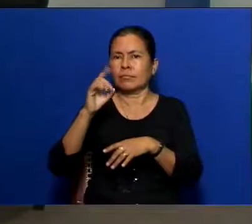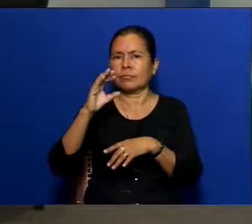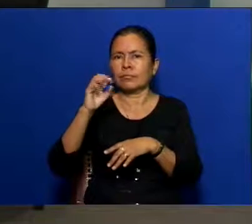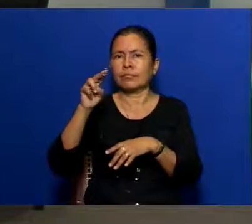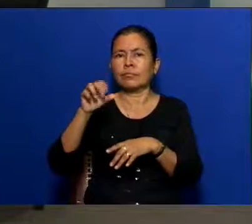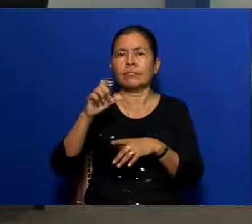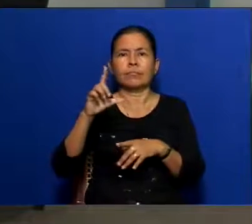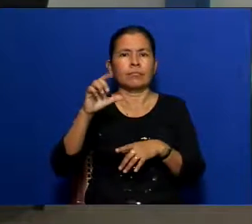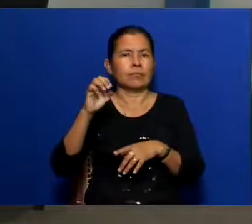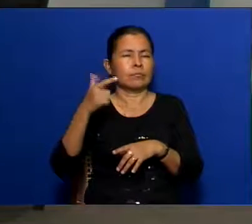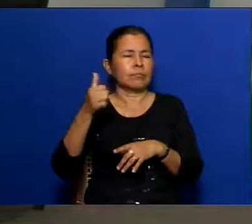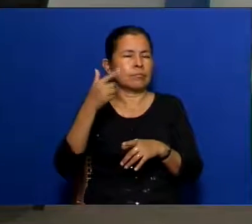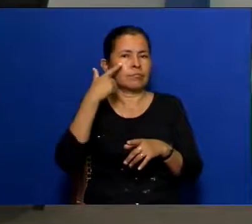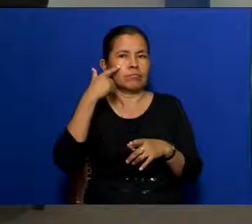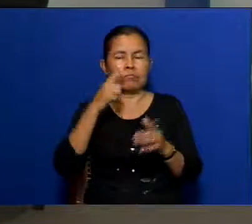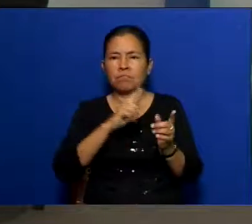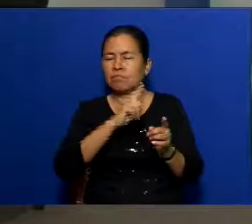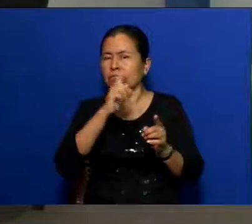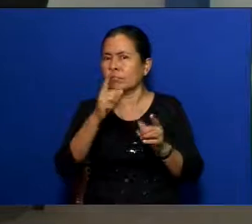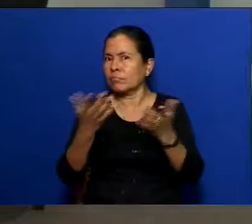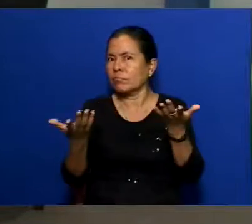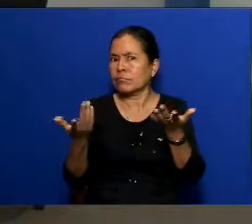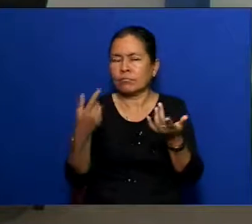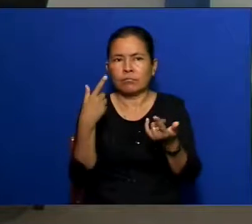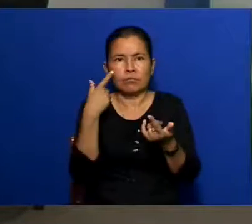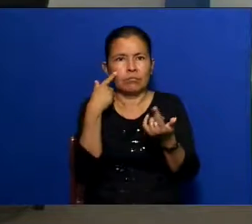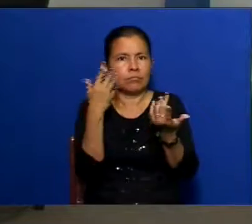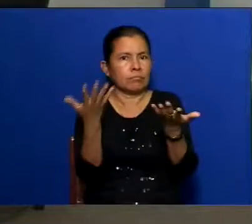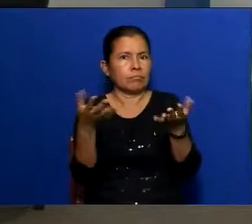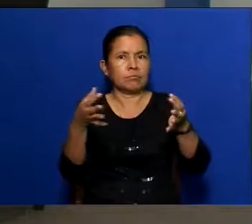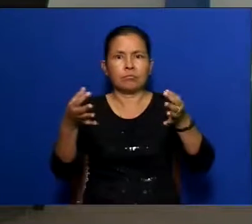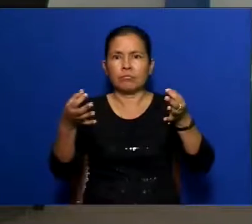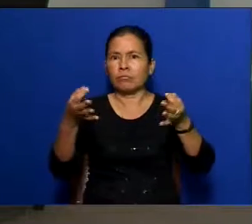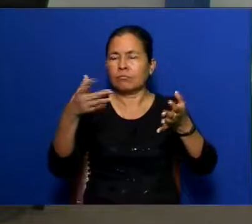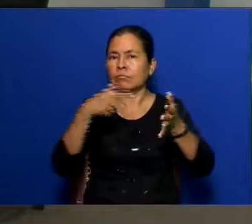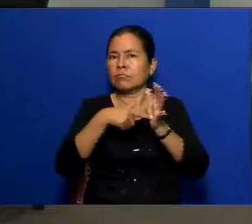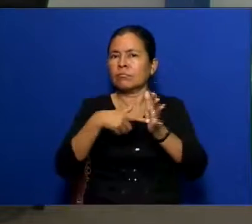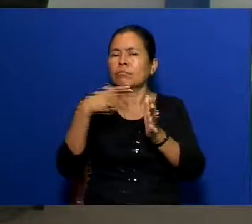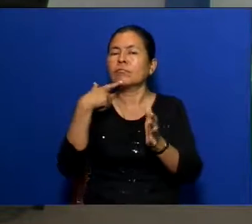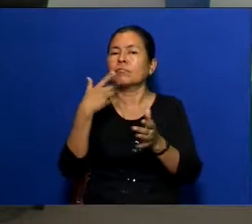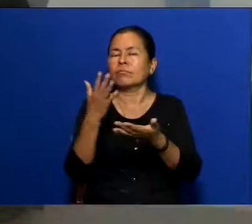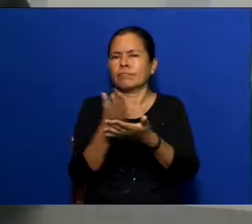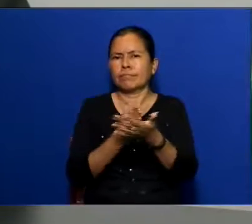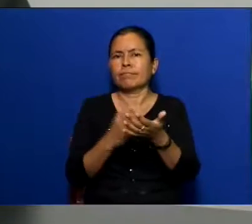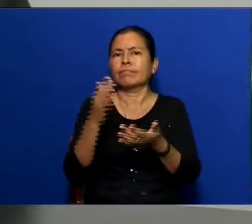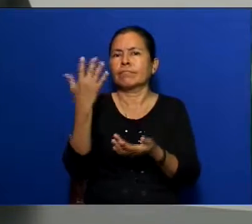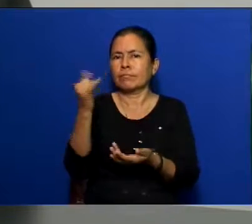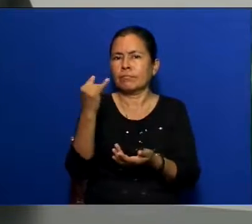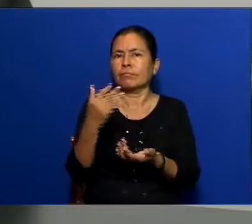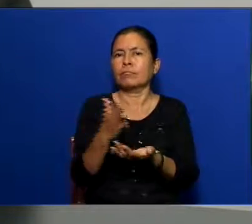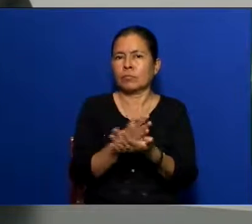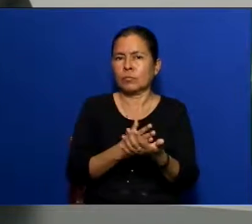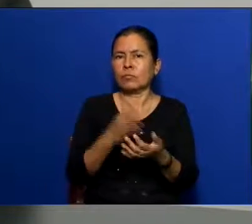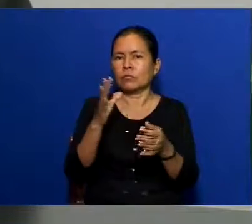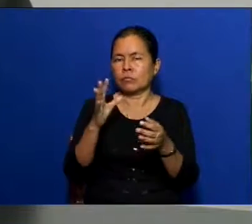su ausencia en este caso. Sí, en realidad eso ocurre con mucha frecuencia porque